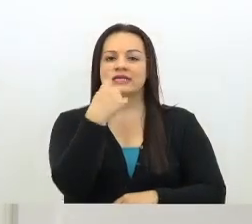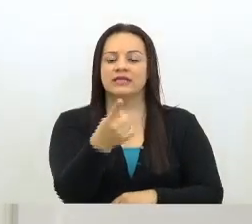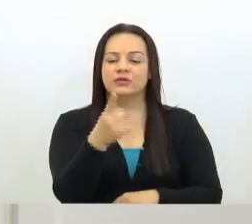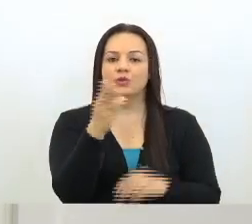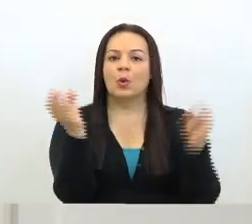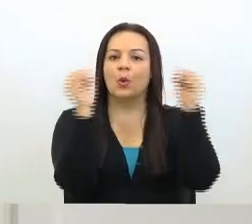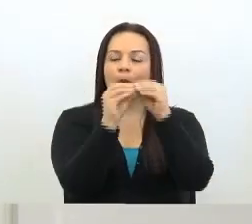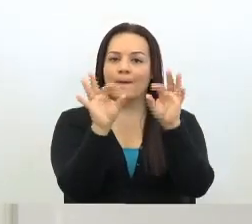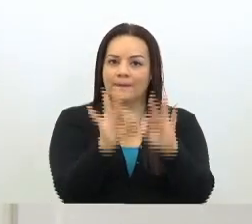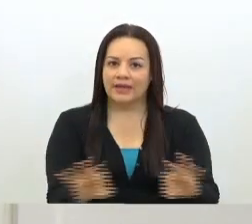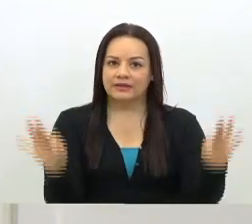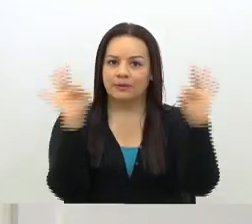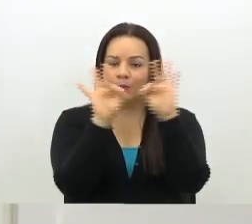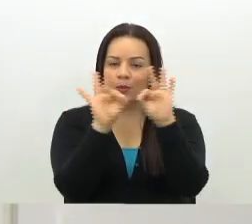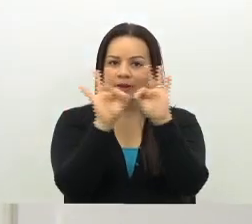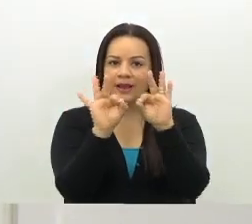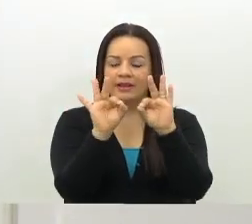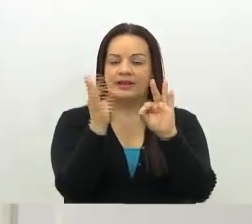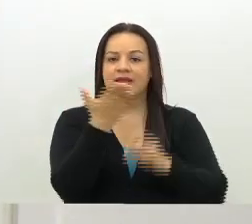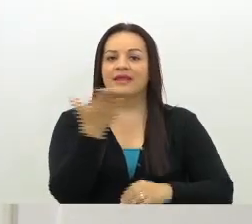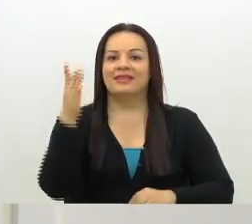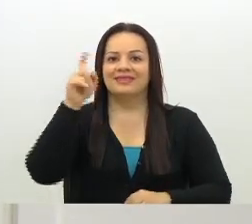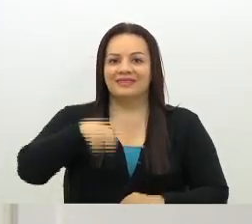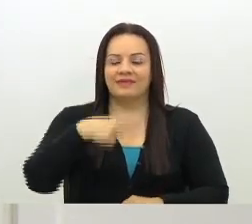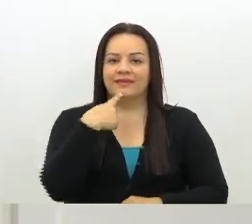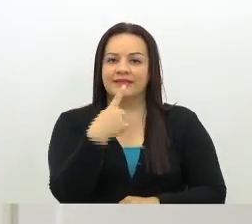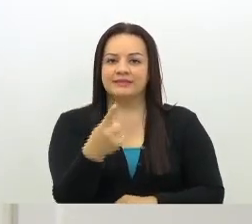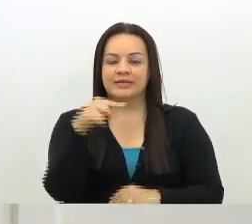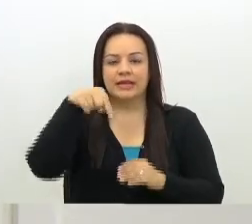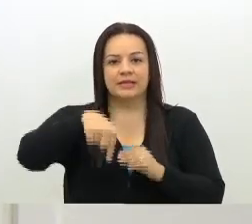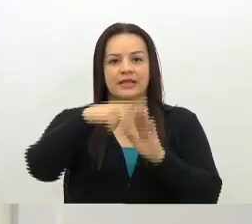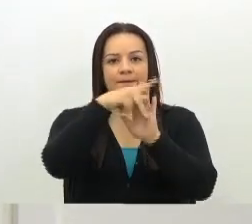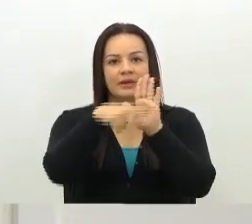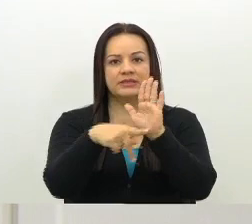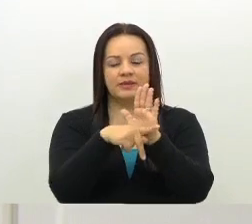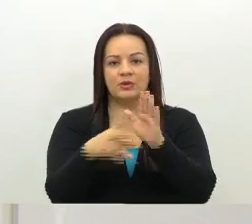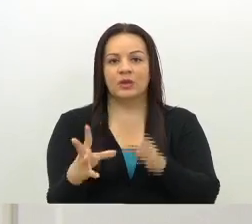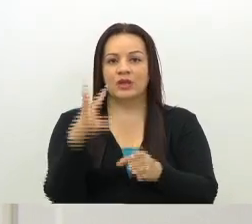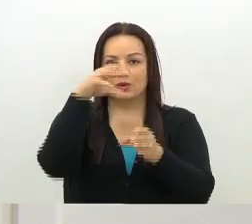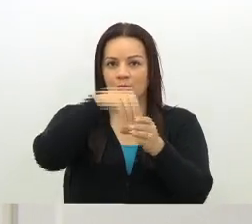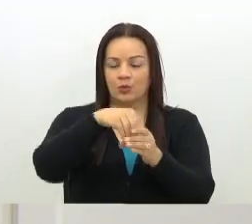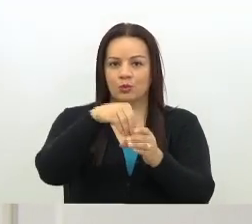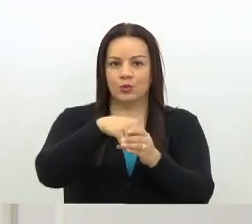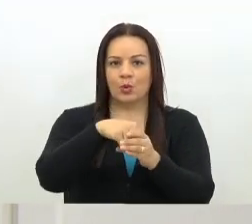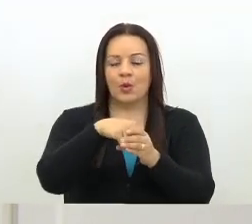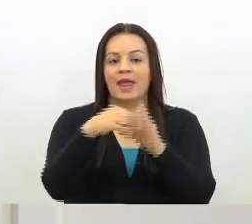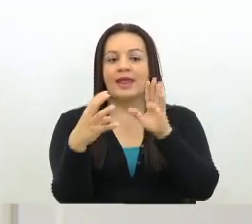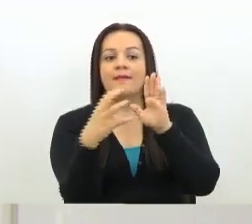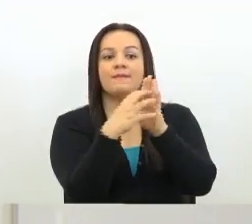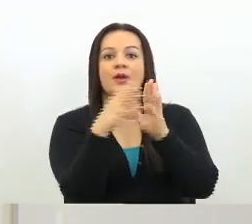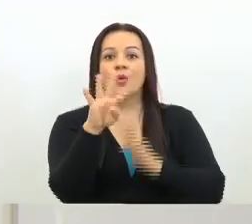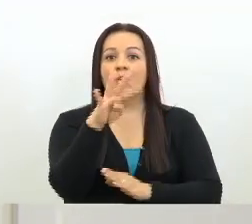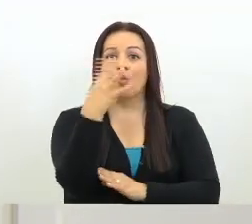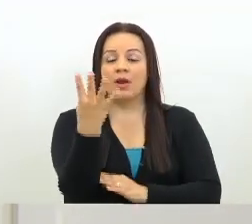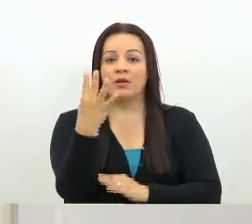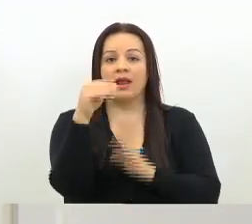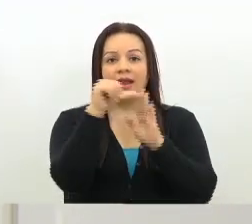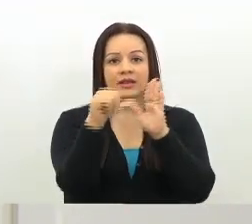más importante que hay que decir es que este principio que se incluyó en el párrafo cuarto del